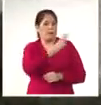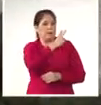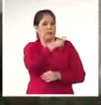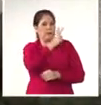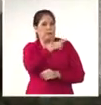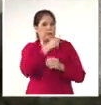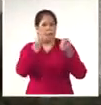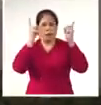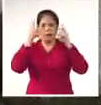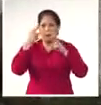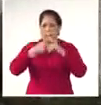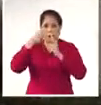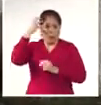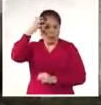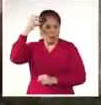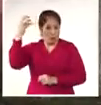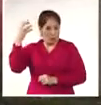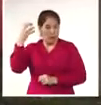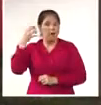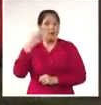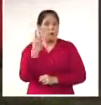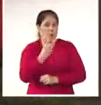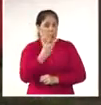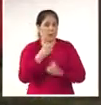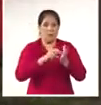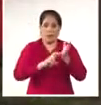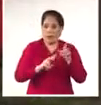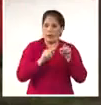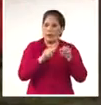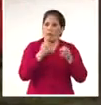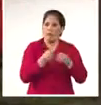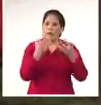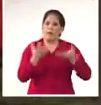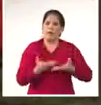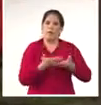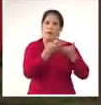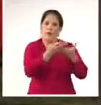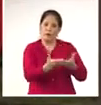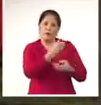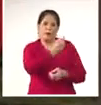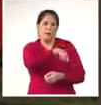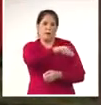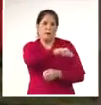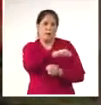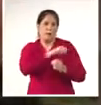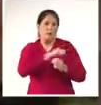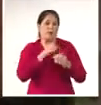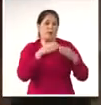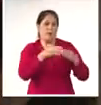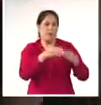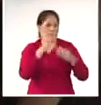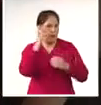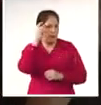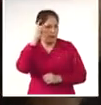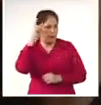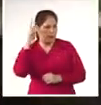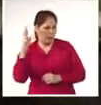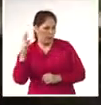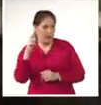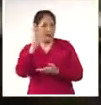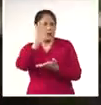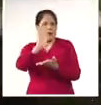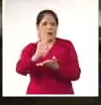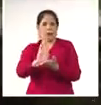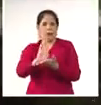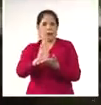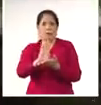autoridades políticas y gubernamentales del territorio colocaron una ofrenda floral en nombre del pueblo granmense ante el busto de Ñico López en el